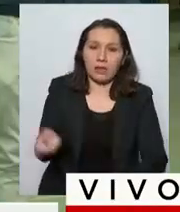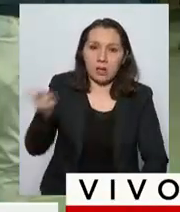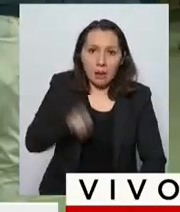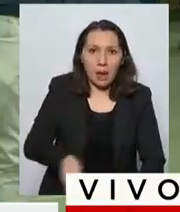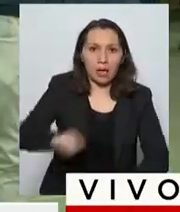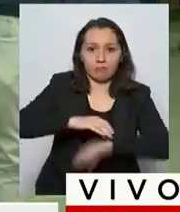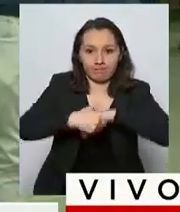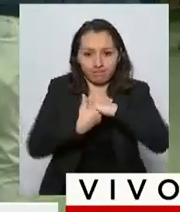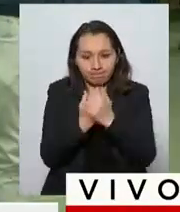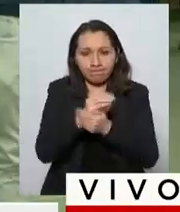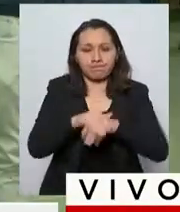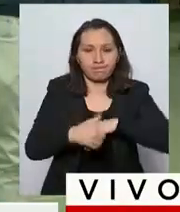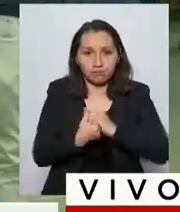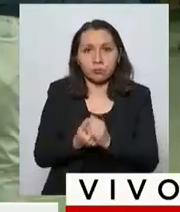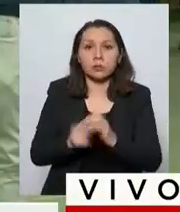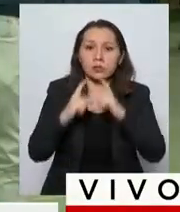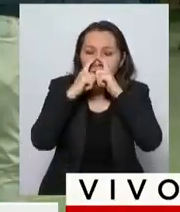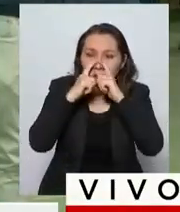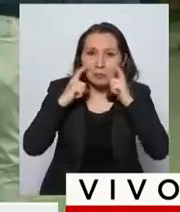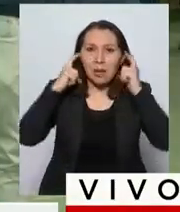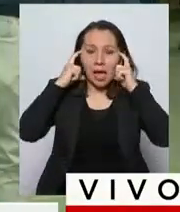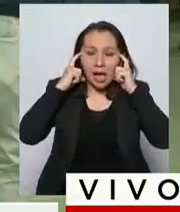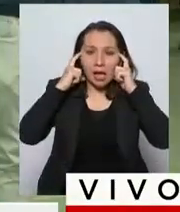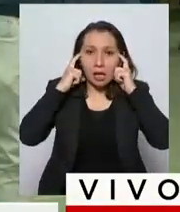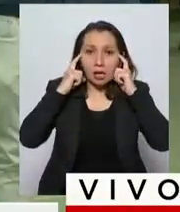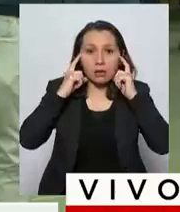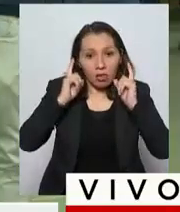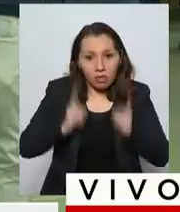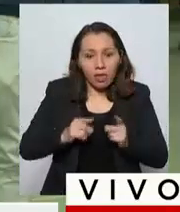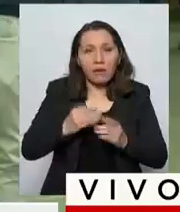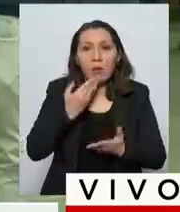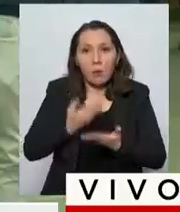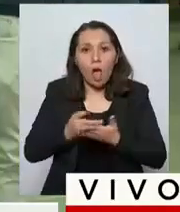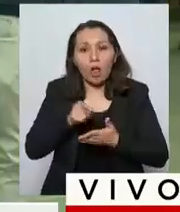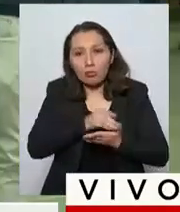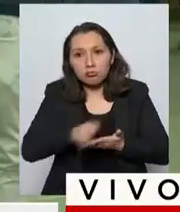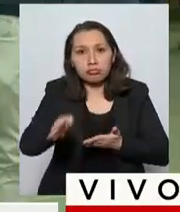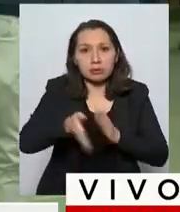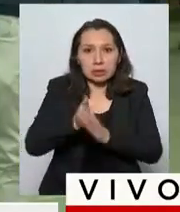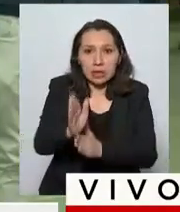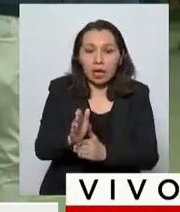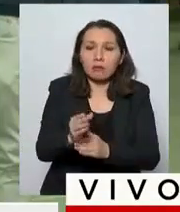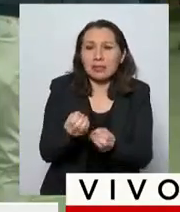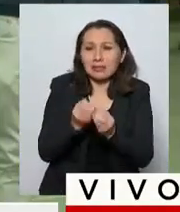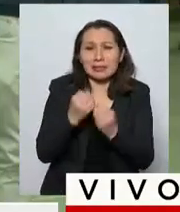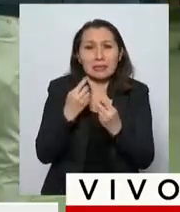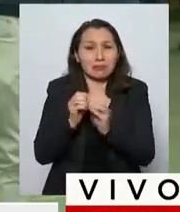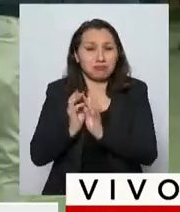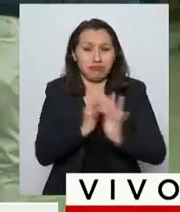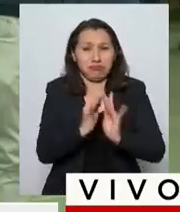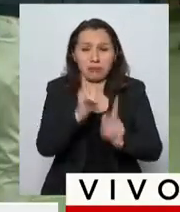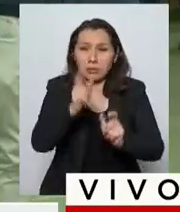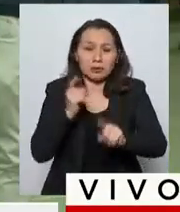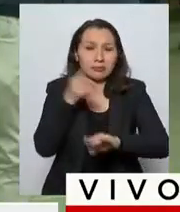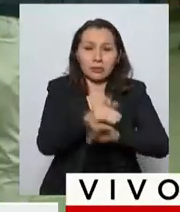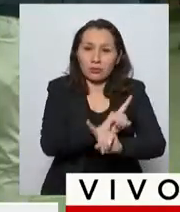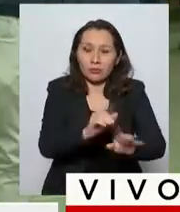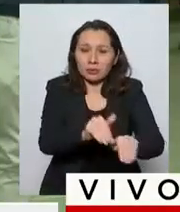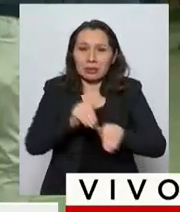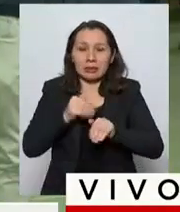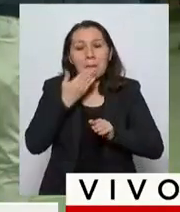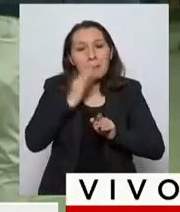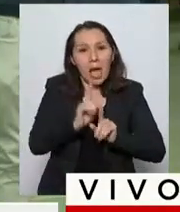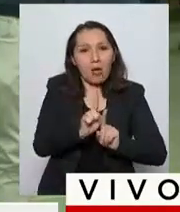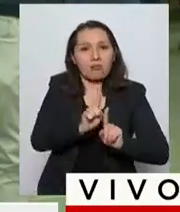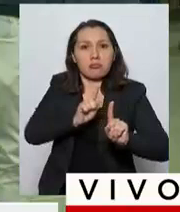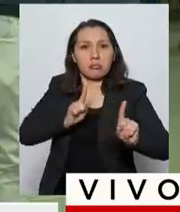frecuencia, usar mascarillas cuando corresponde, evitar aglomeraciones, mantener el